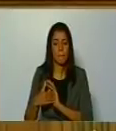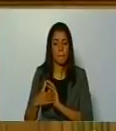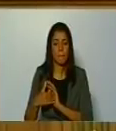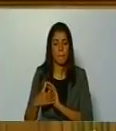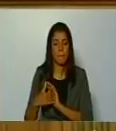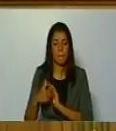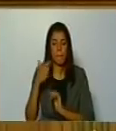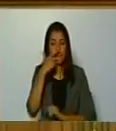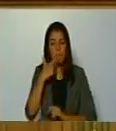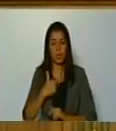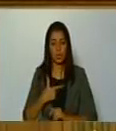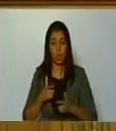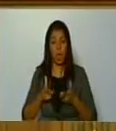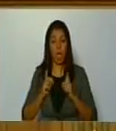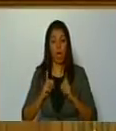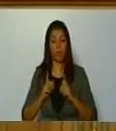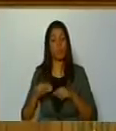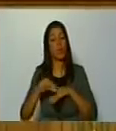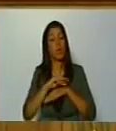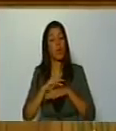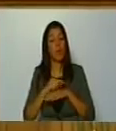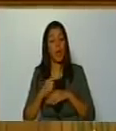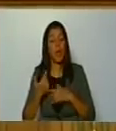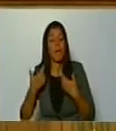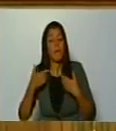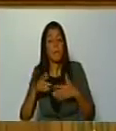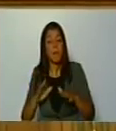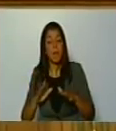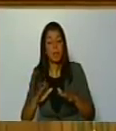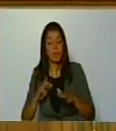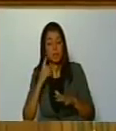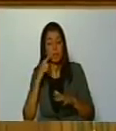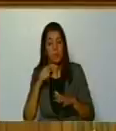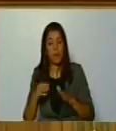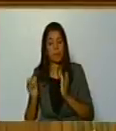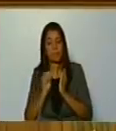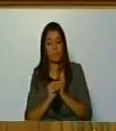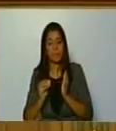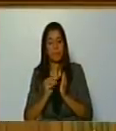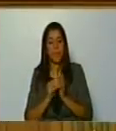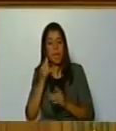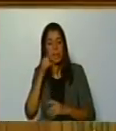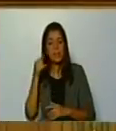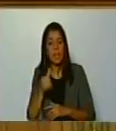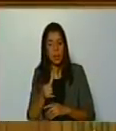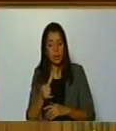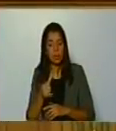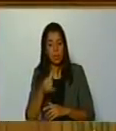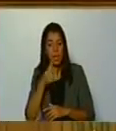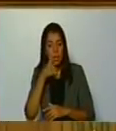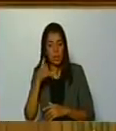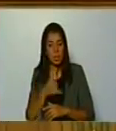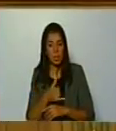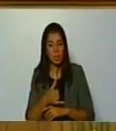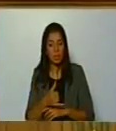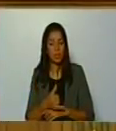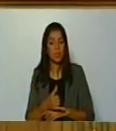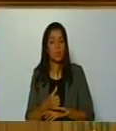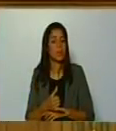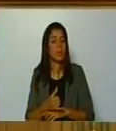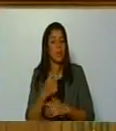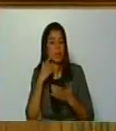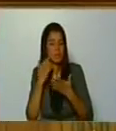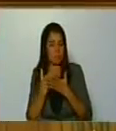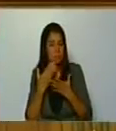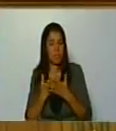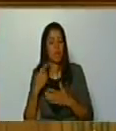investida autoridad, que se presume por las reiteradas, no solo acumulación de elementos de